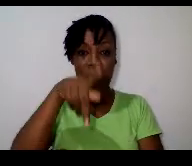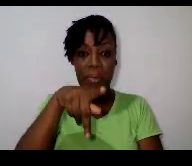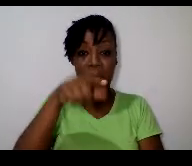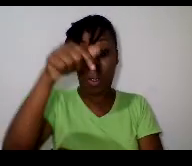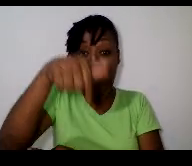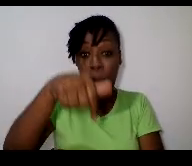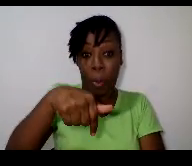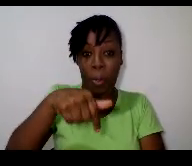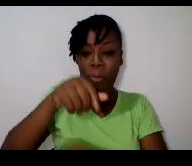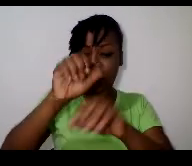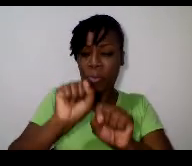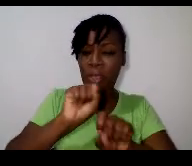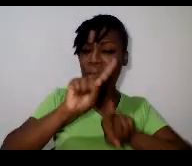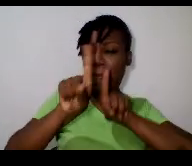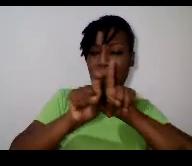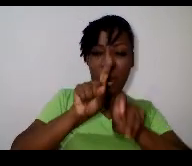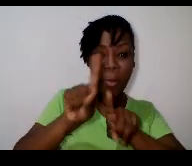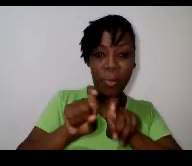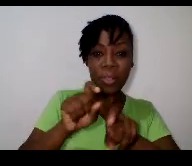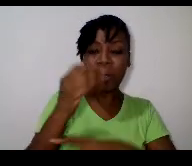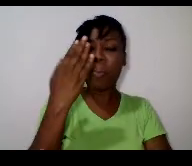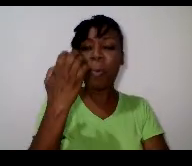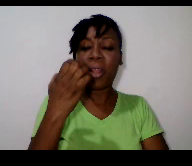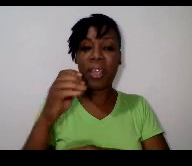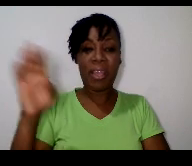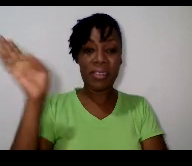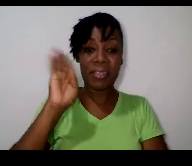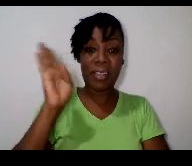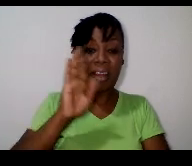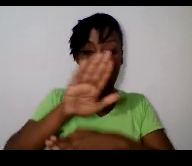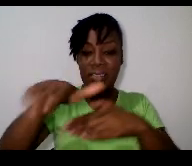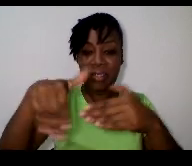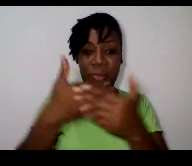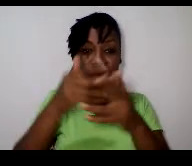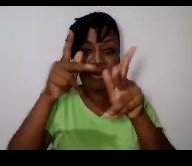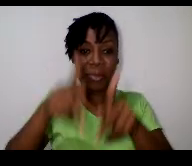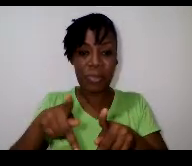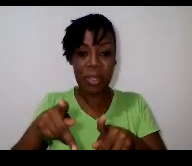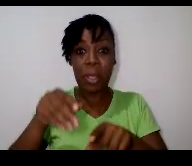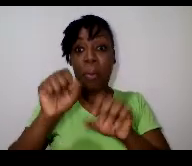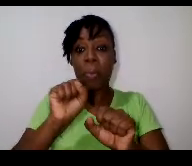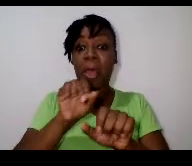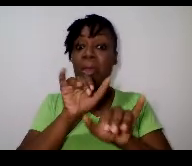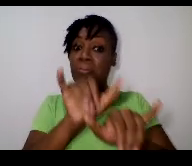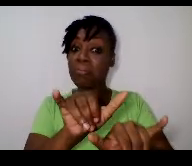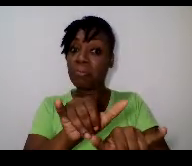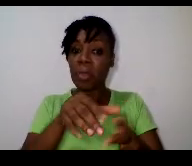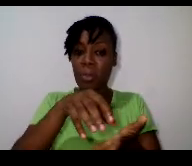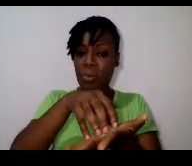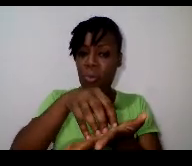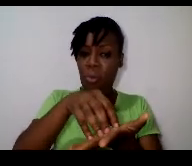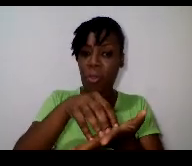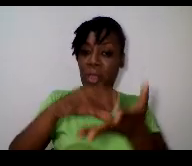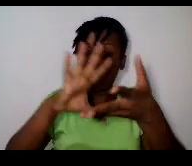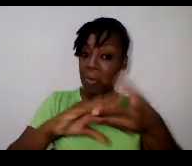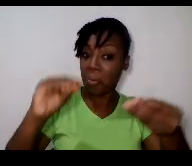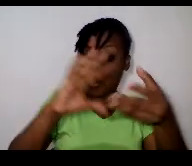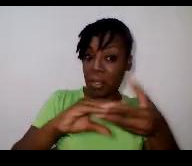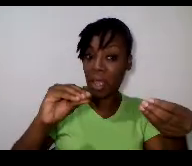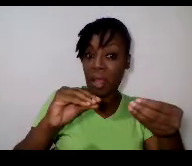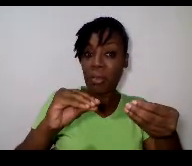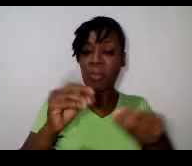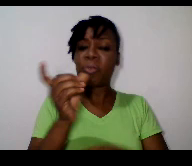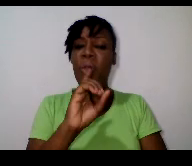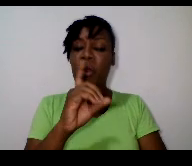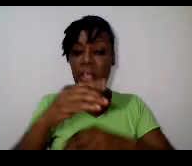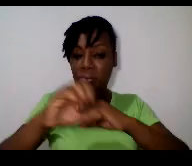sus consultas porque esta charla es abierta a todo el público. Puede dejar sus dudas o sus comentarios, ya sea en la publicación que tenemos en el